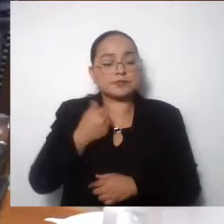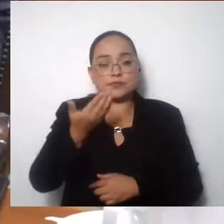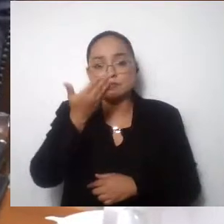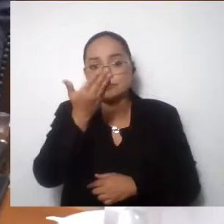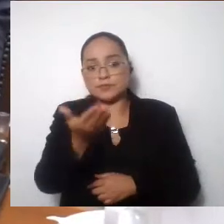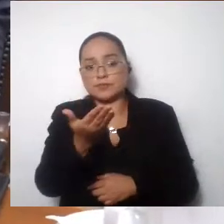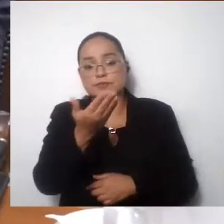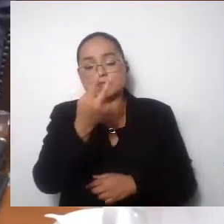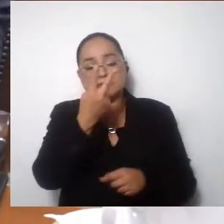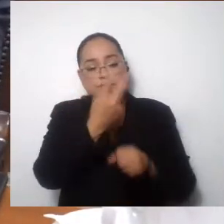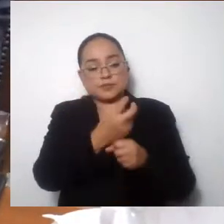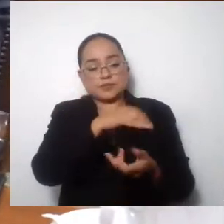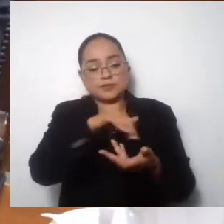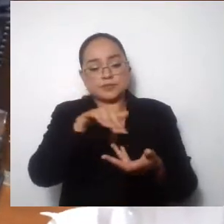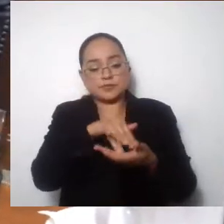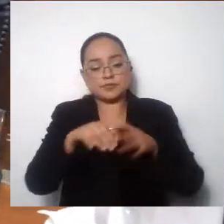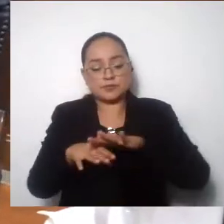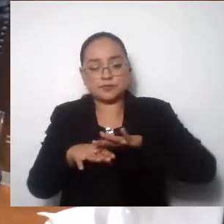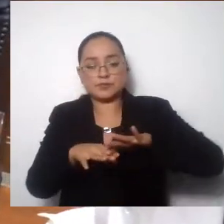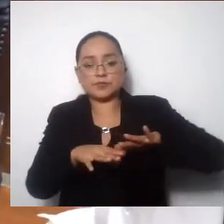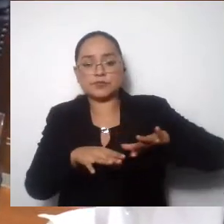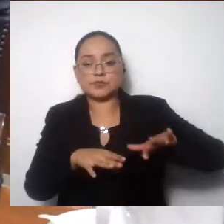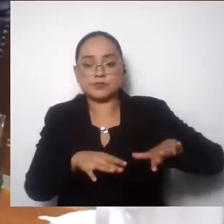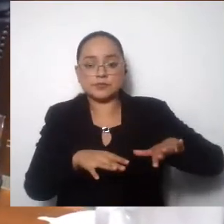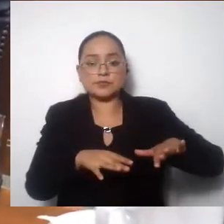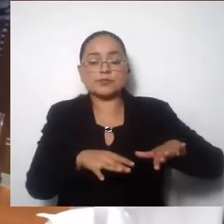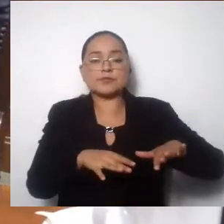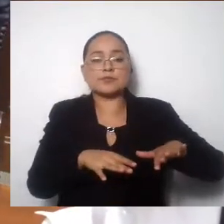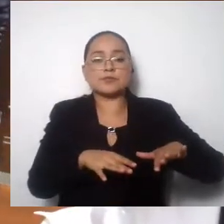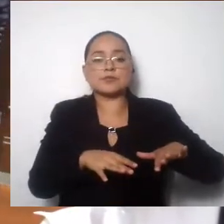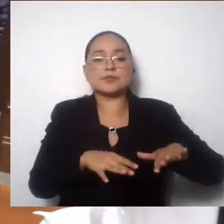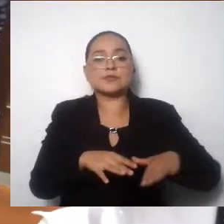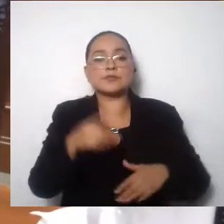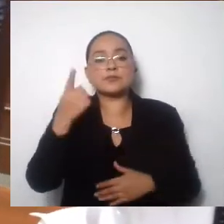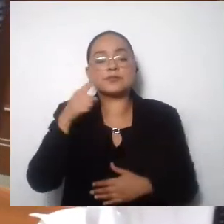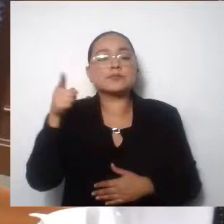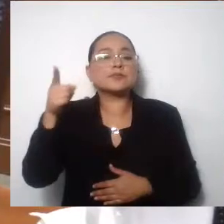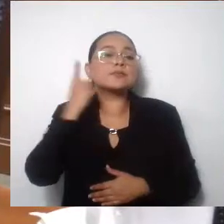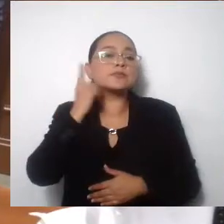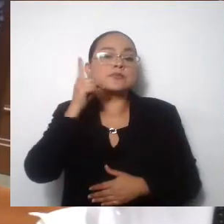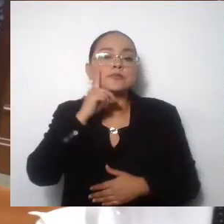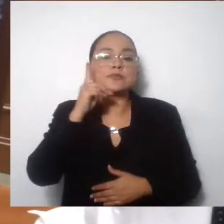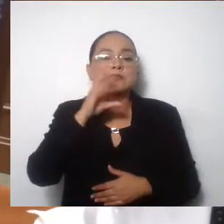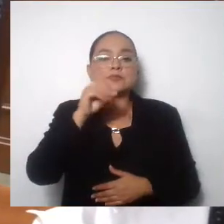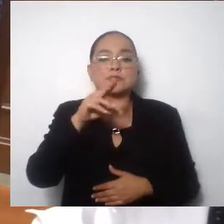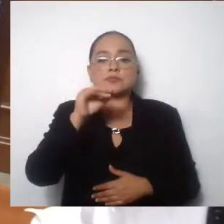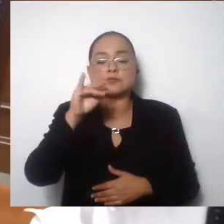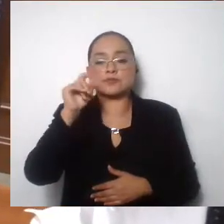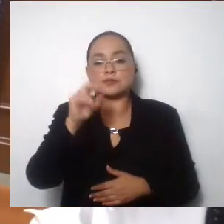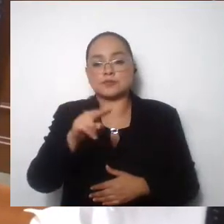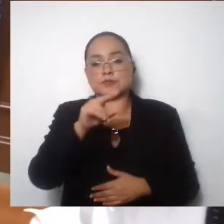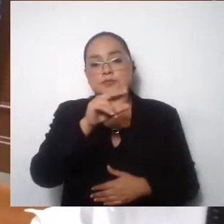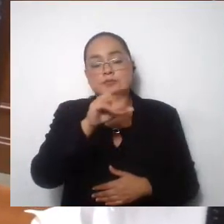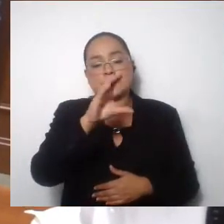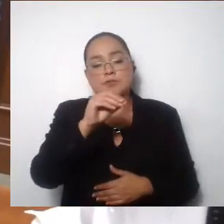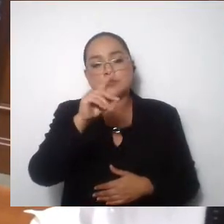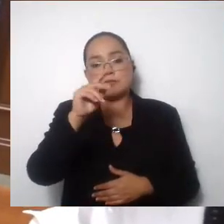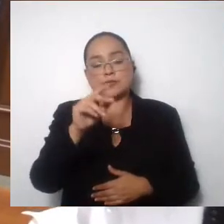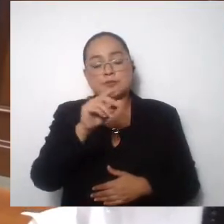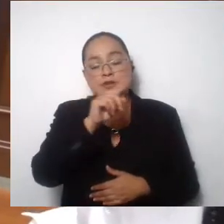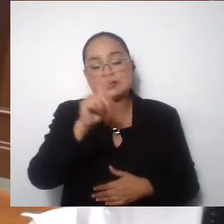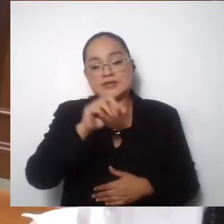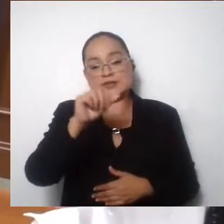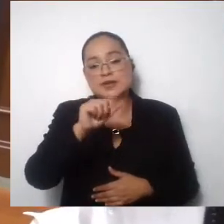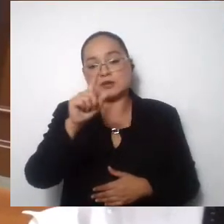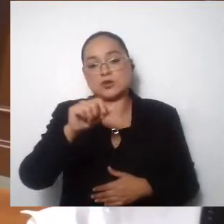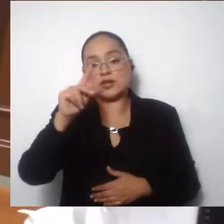proponer la dispensa de la segunda lectura de la iniciativa presentada por la diputada Concepción Zazueta Castro, que propone reformar la fracción 16